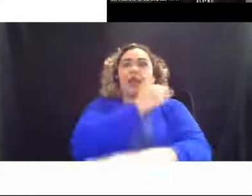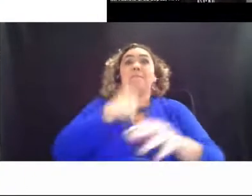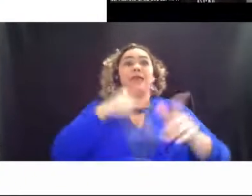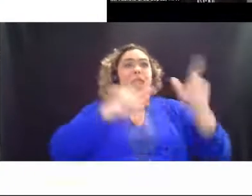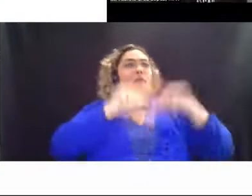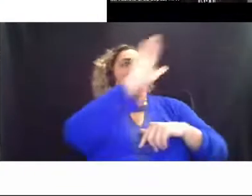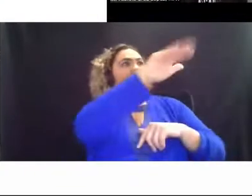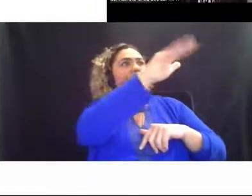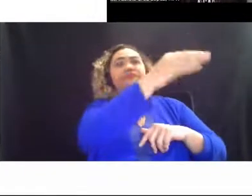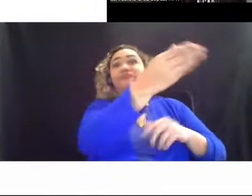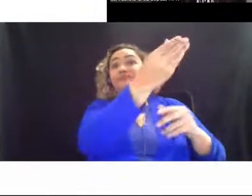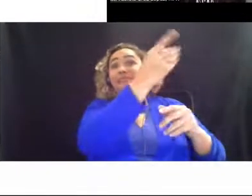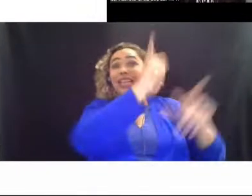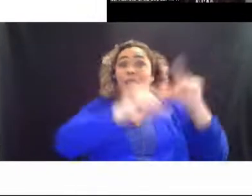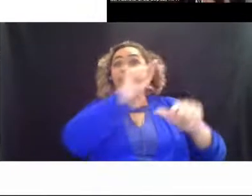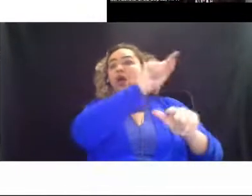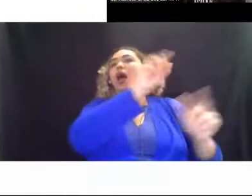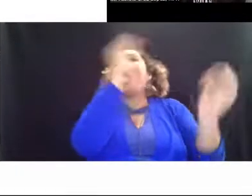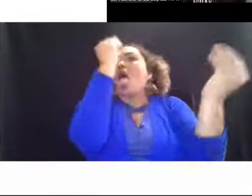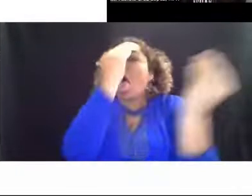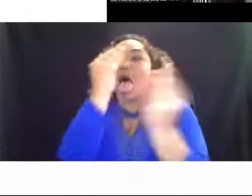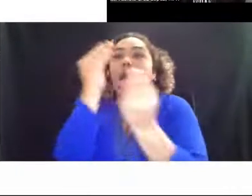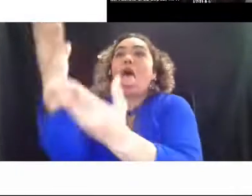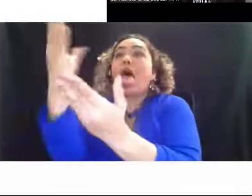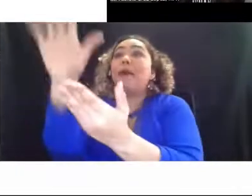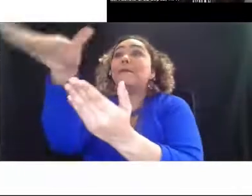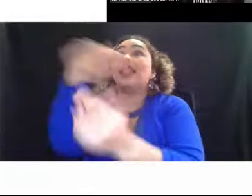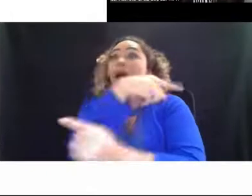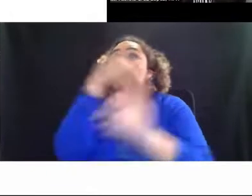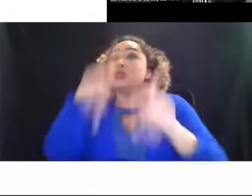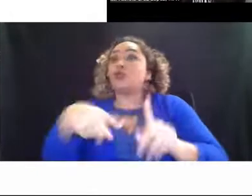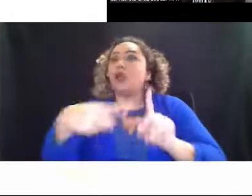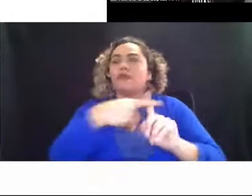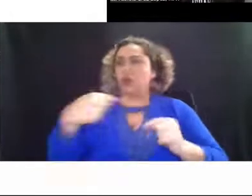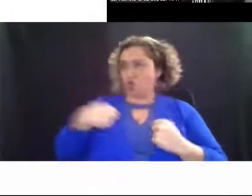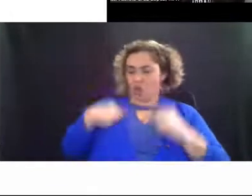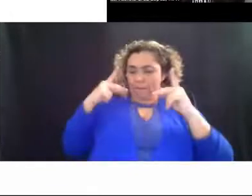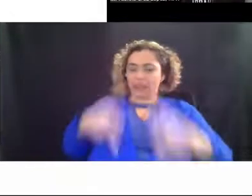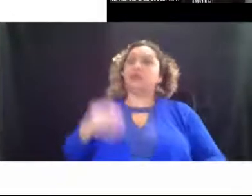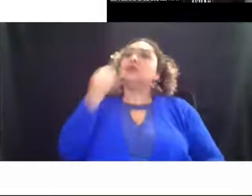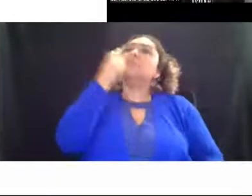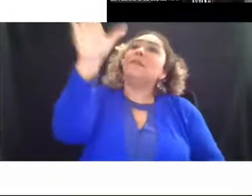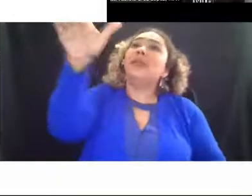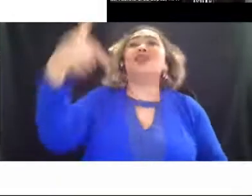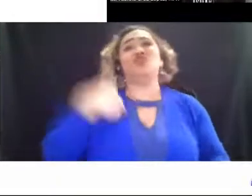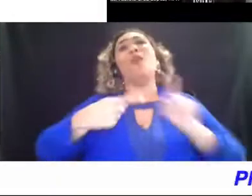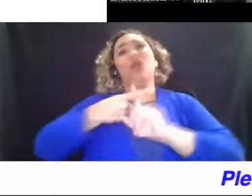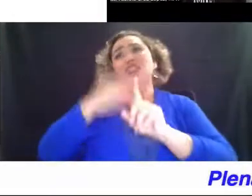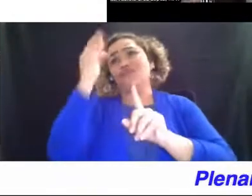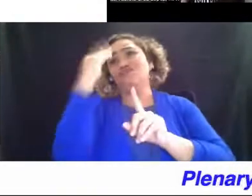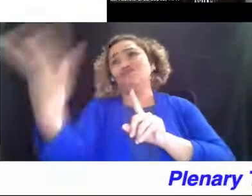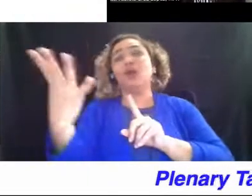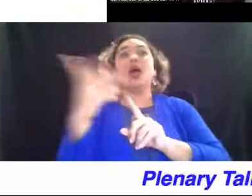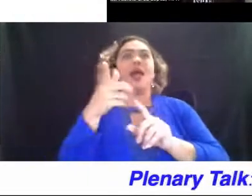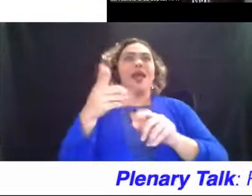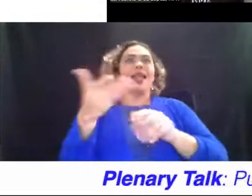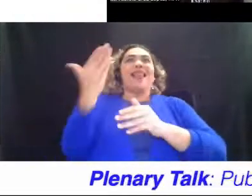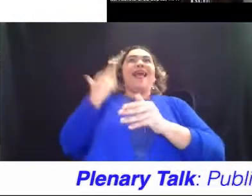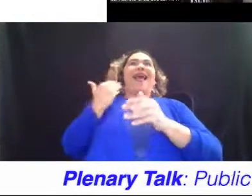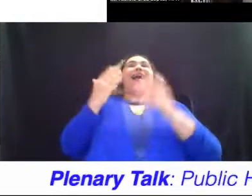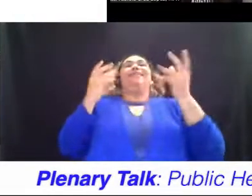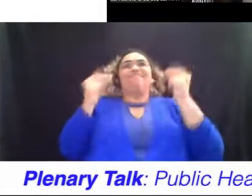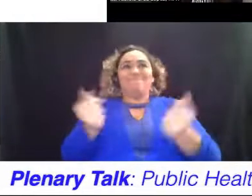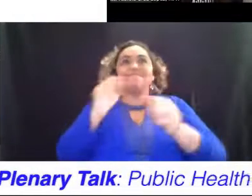laboratorio hubiese reportado su caso, y estas personas se entrevistaron desde antes. Así que es bien importante que